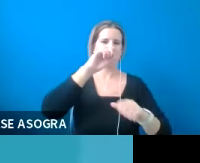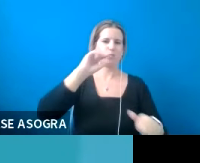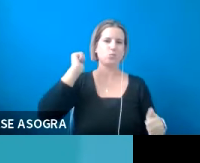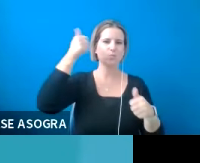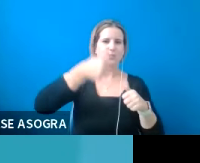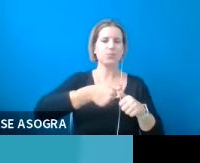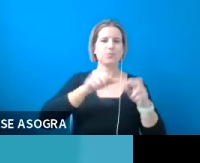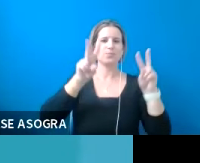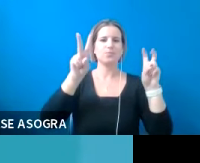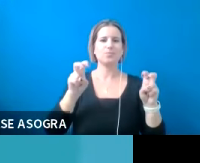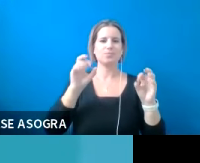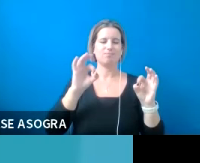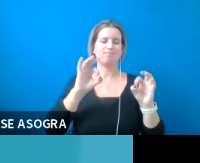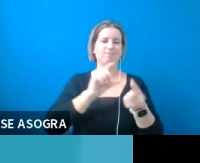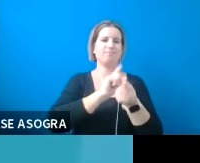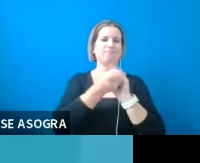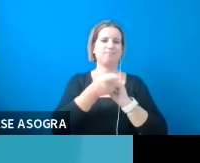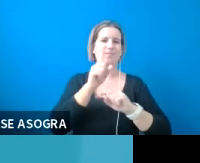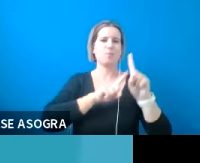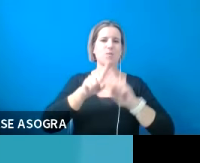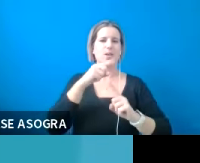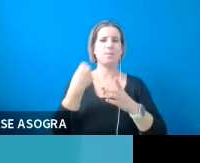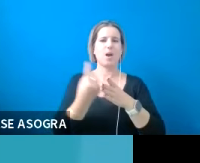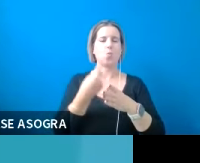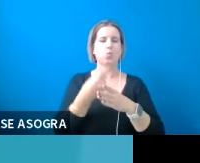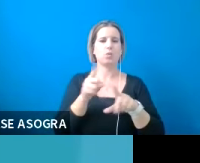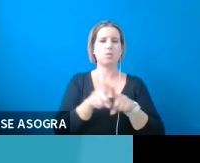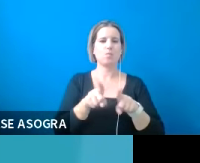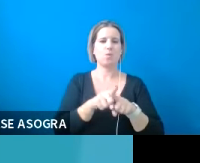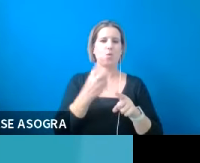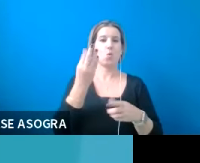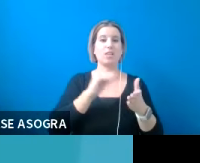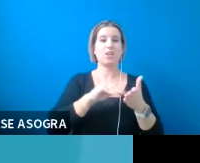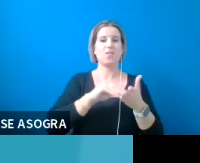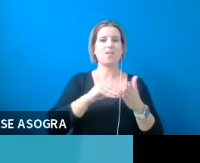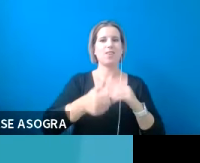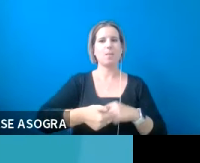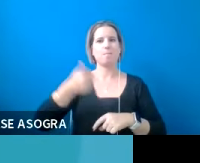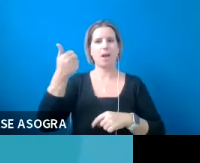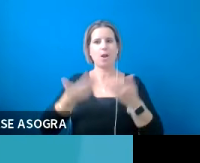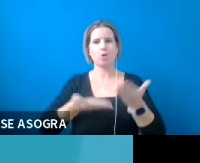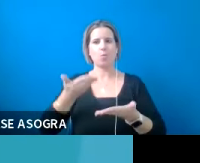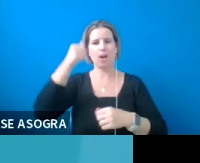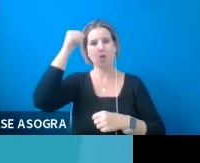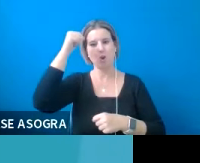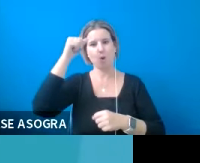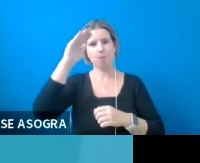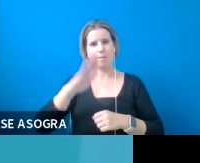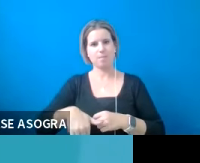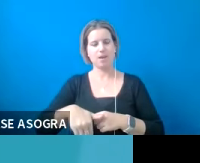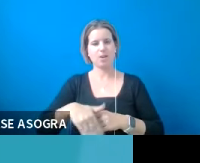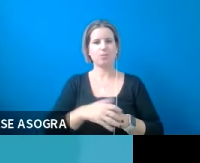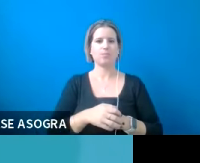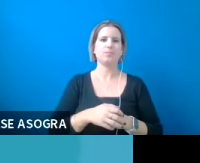que el trastorno del espectro del autismo se presenta cuatro veces más en el caso de los hombres que en el caso de las mujeres